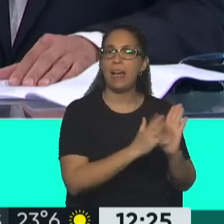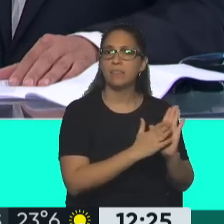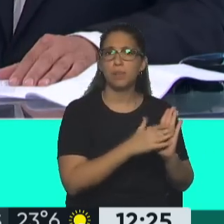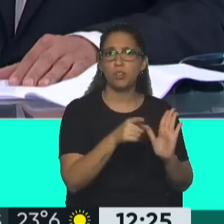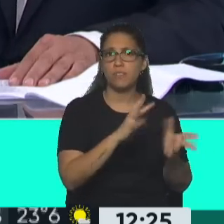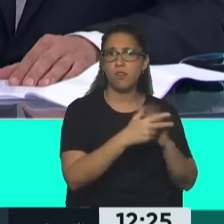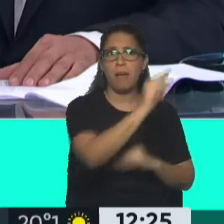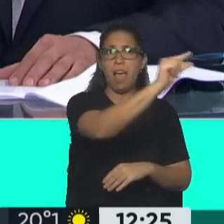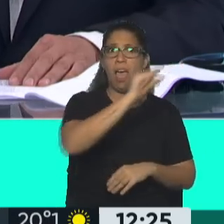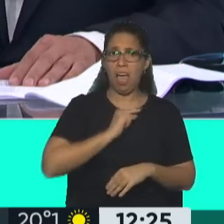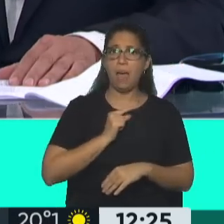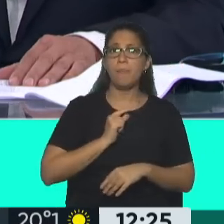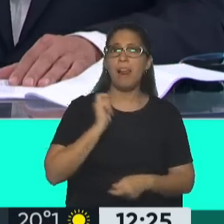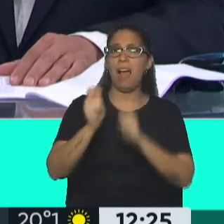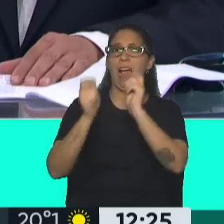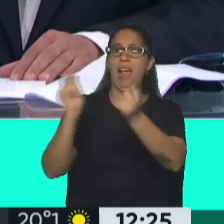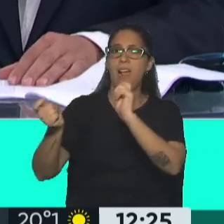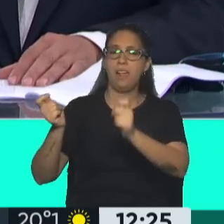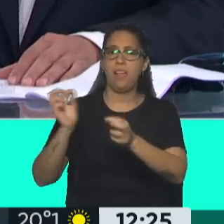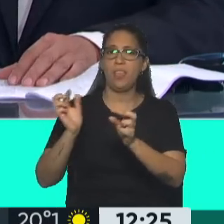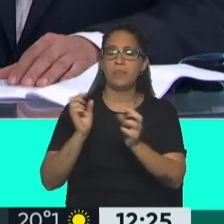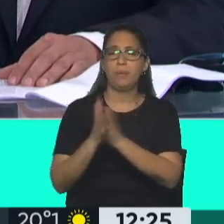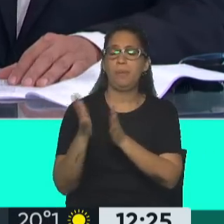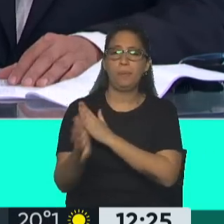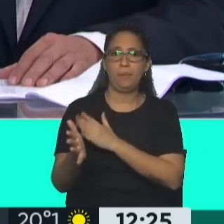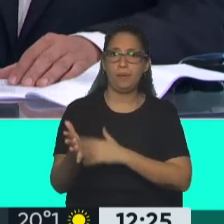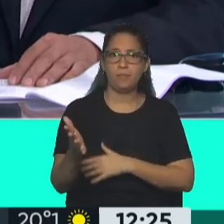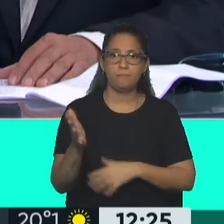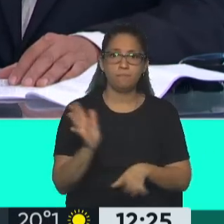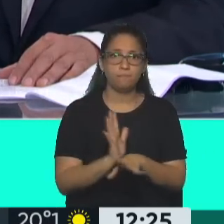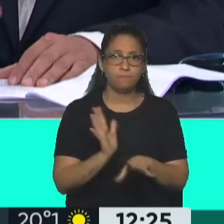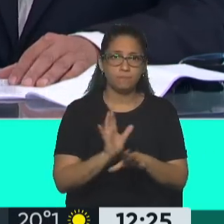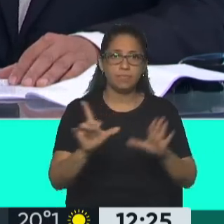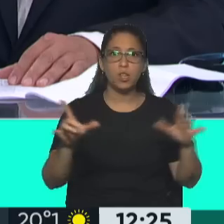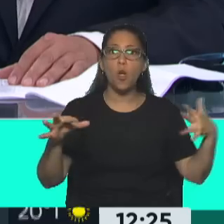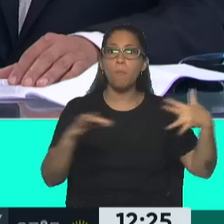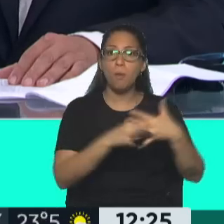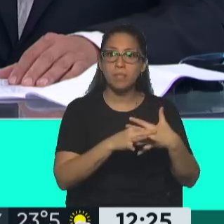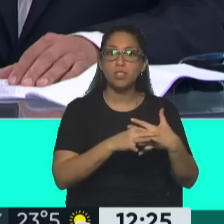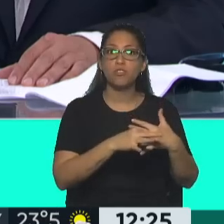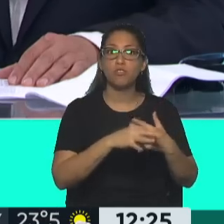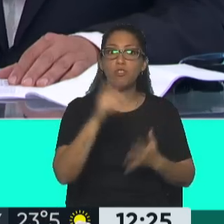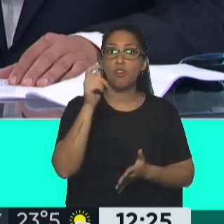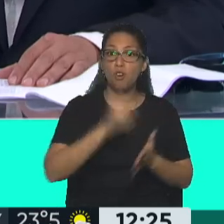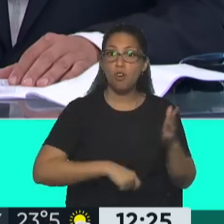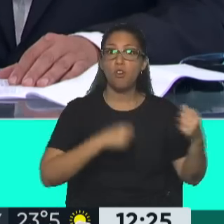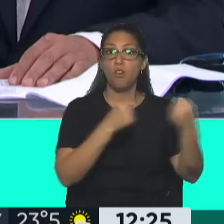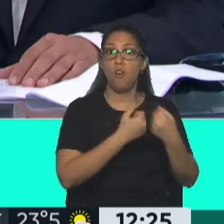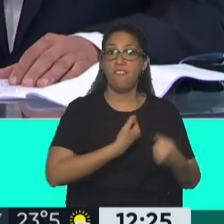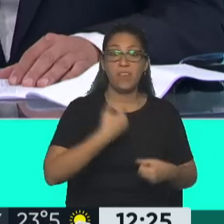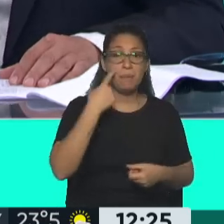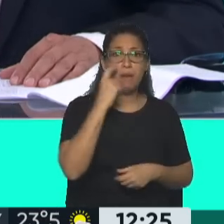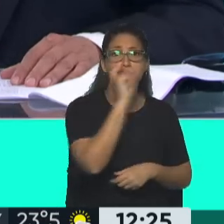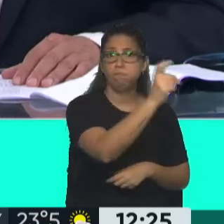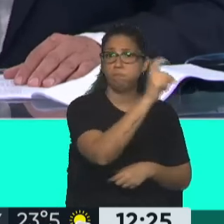el mecanismo, que inclusive se violó hasta lo que fue el compromiso que asumió el gobierno argentino con el Fondo Monetario